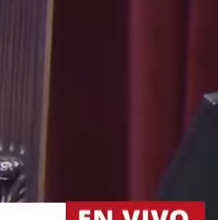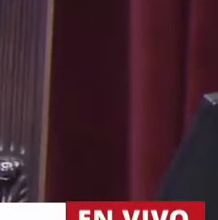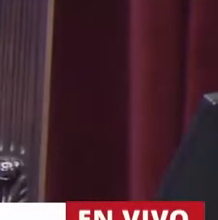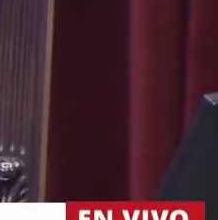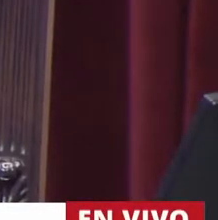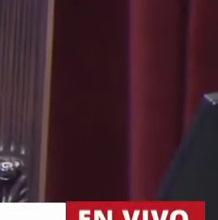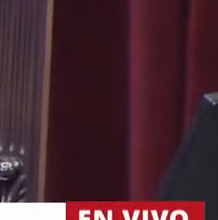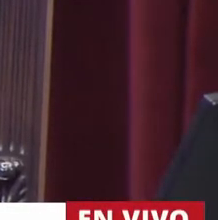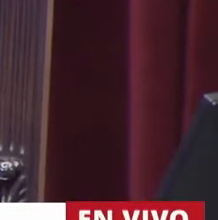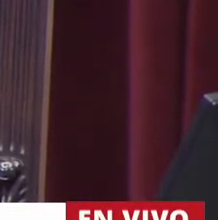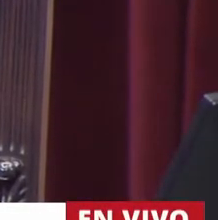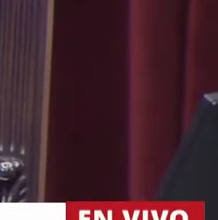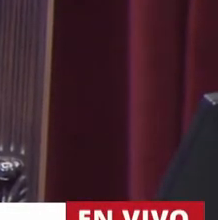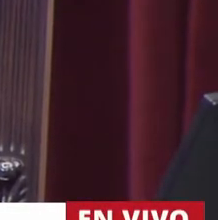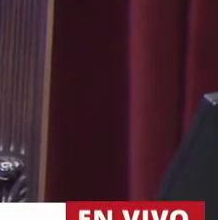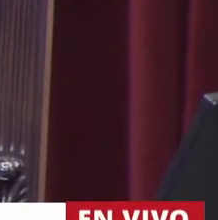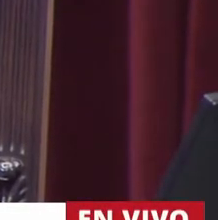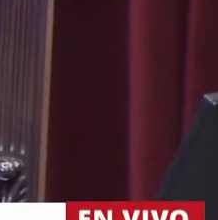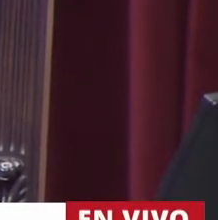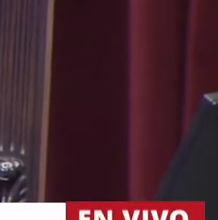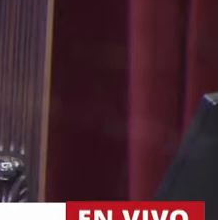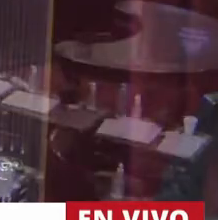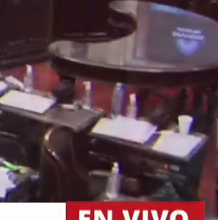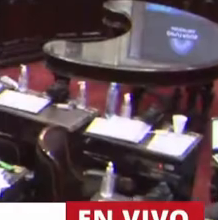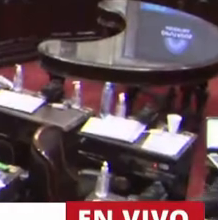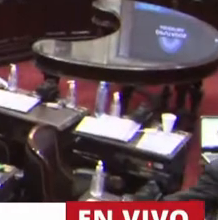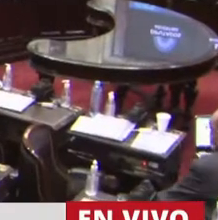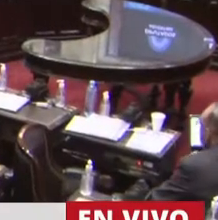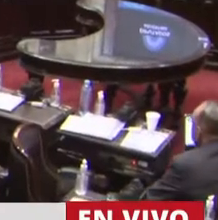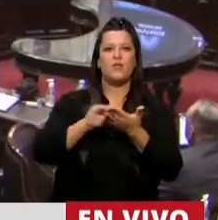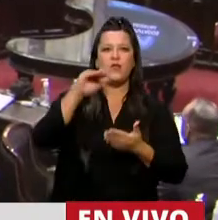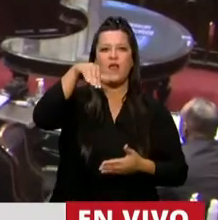En uso de la palabra, la diputada Patricia Murnier.